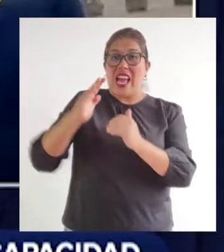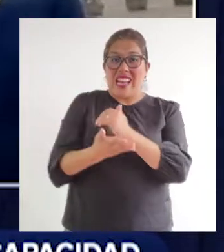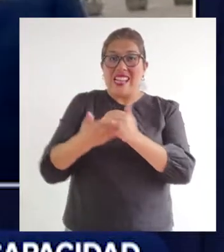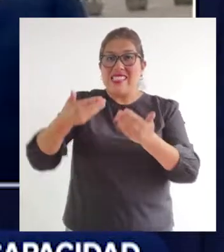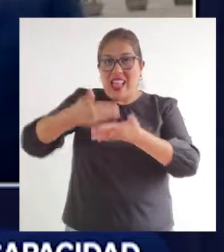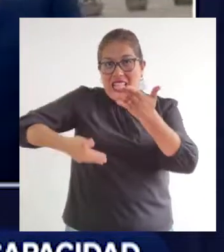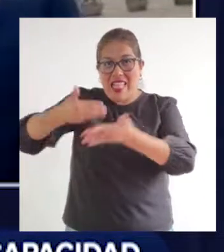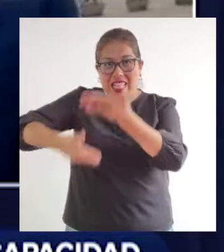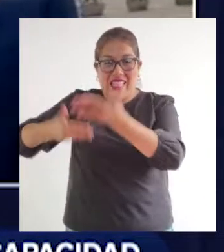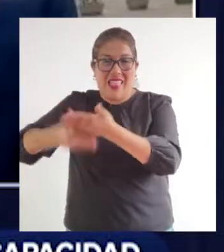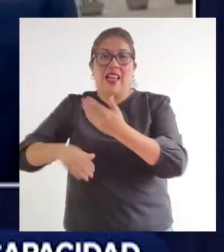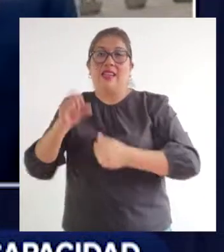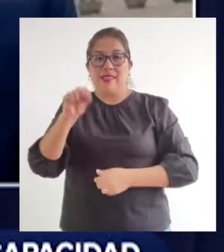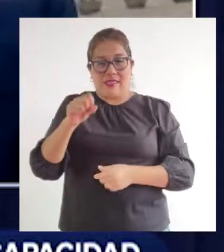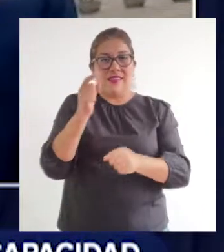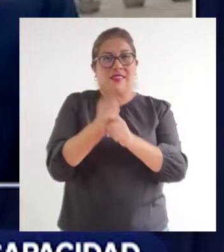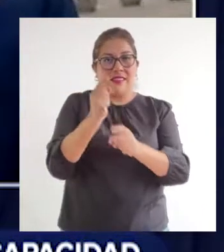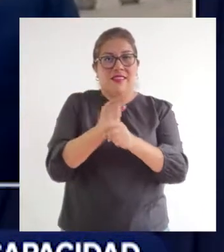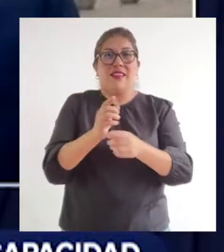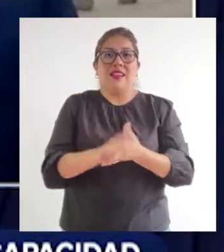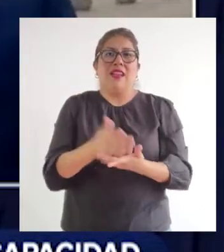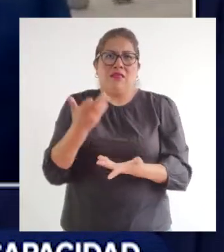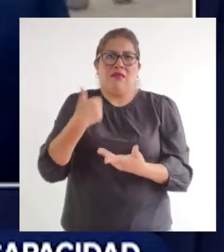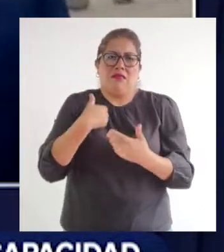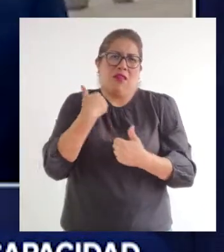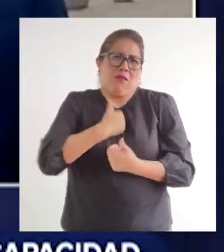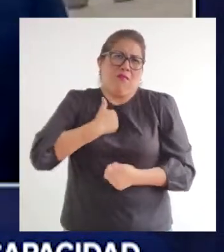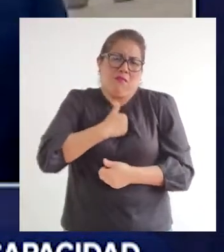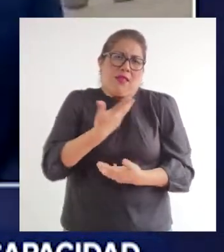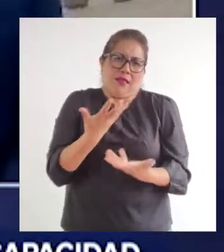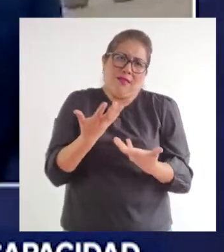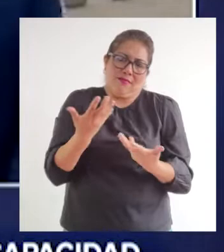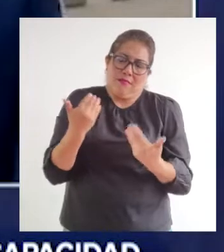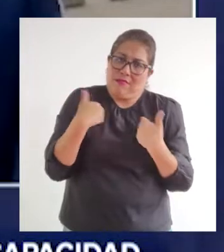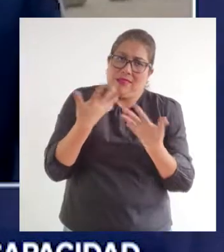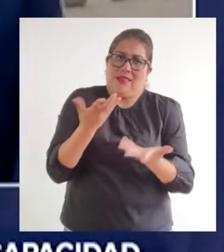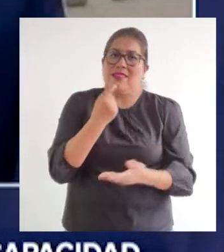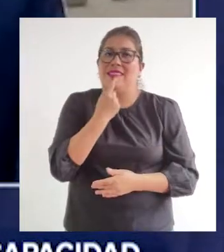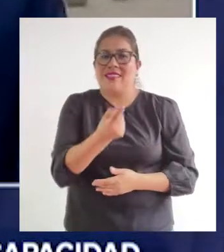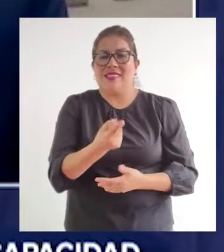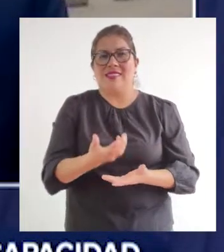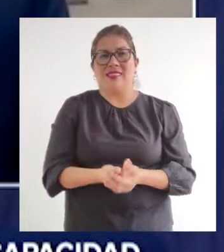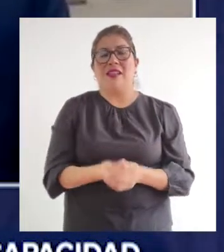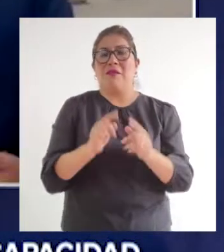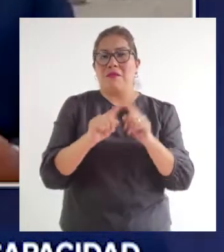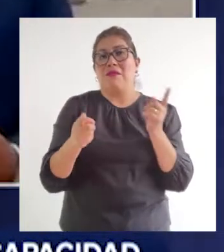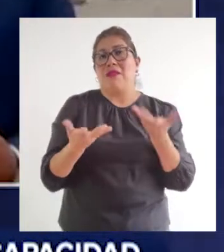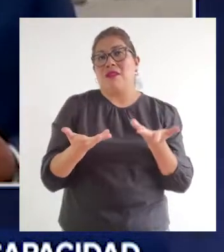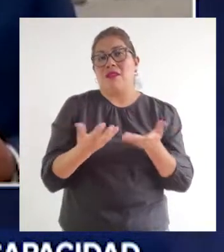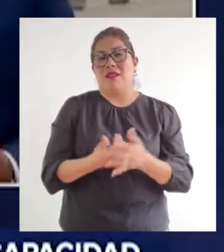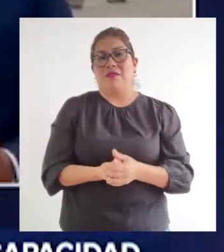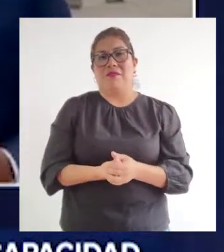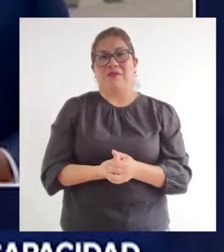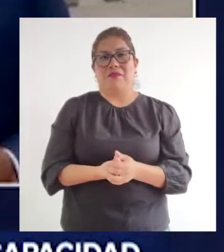procedimientos sancionadores. Exactamente, lamento tener que decirlo, pero